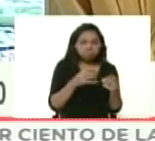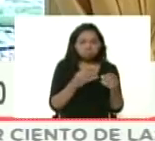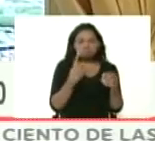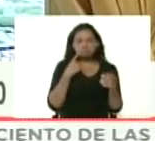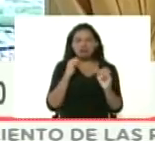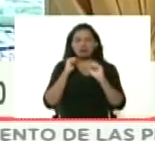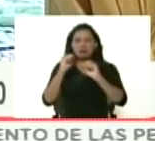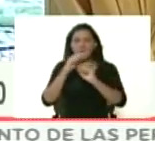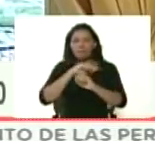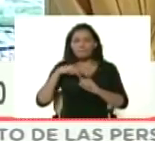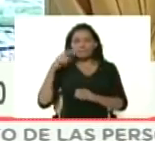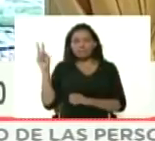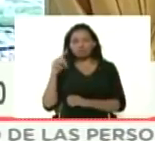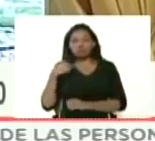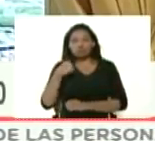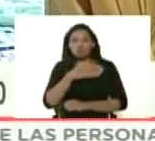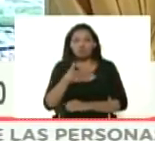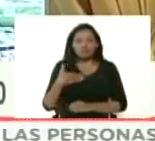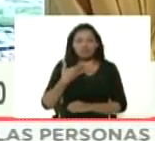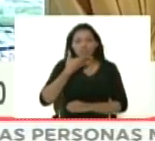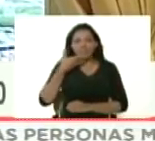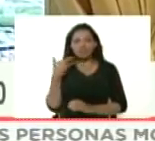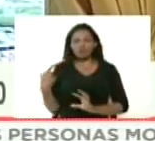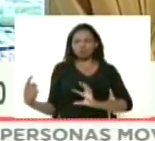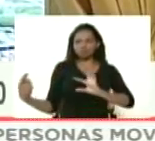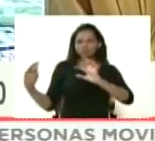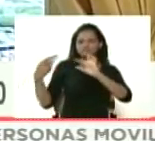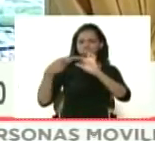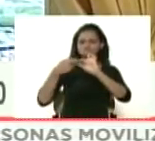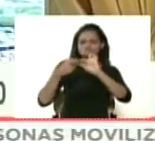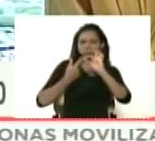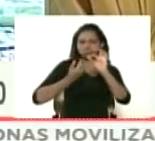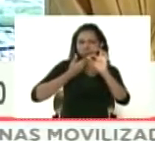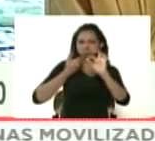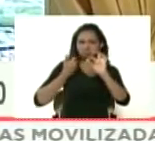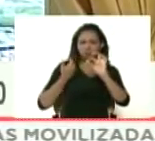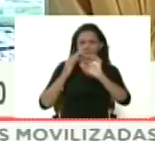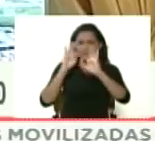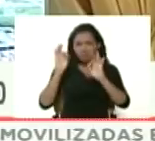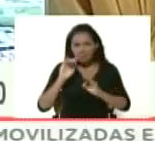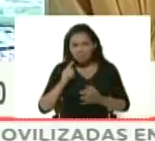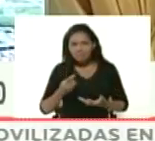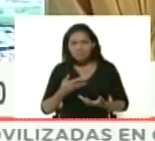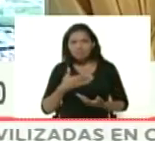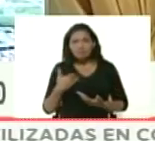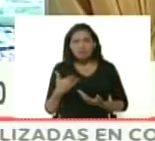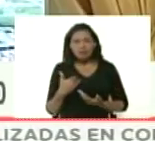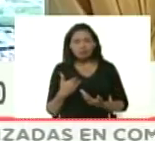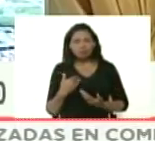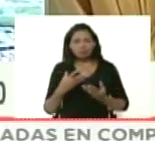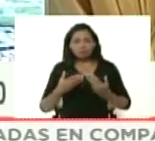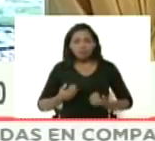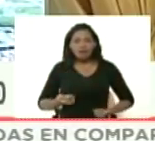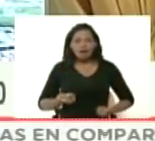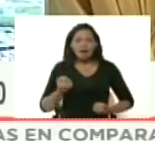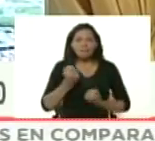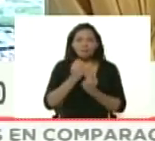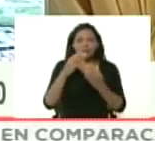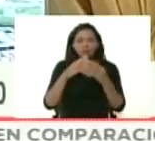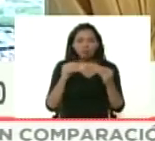Y yo quiero que cada vez nos articulemos de mejor manera para prestar todo el apoyo